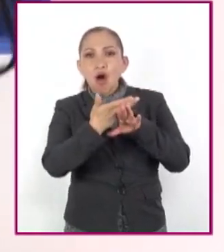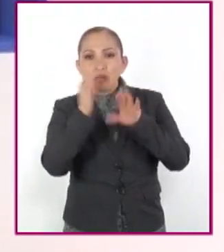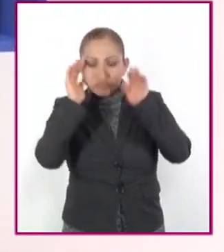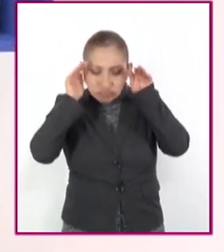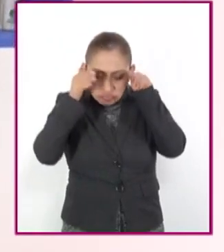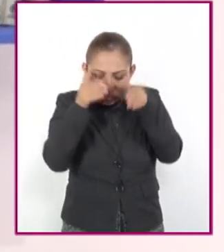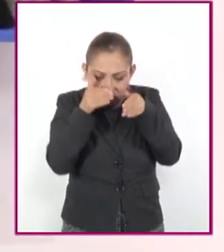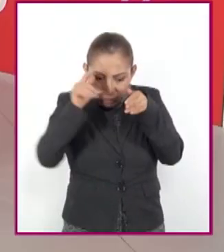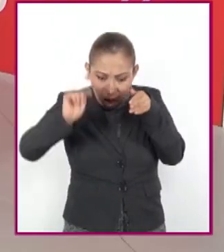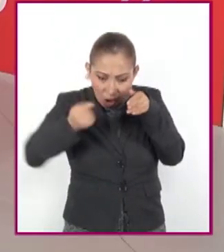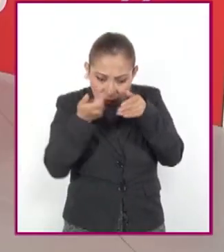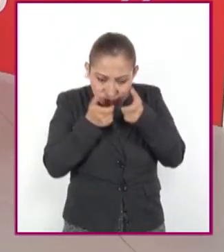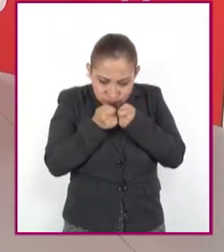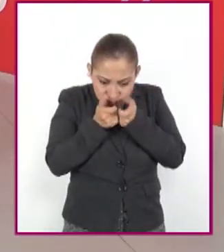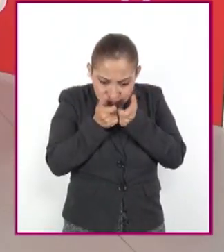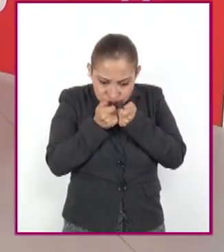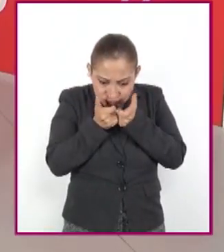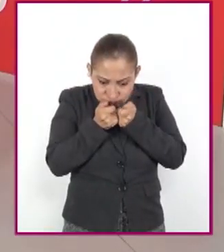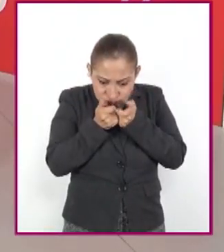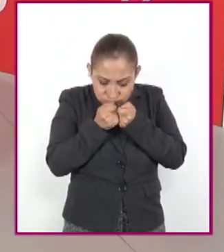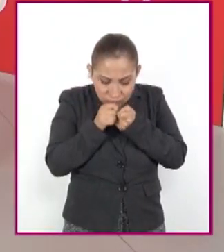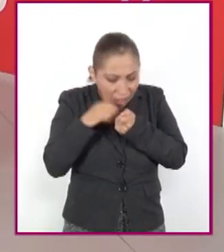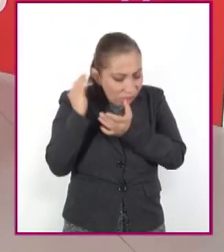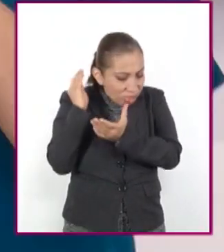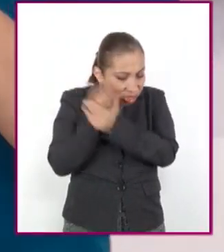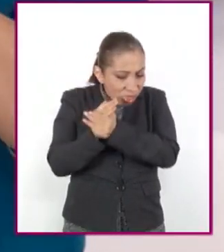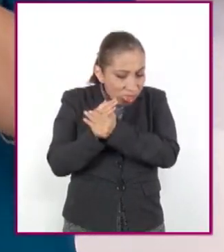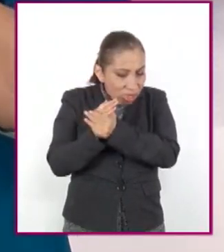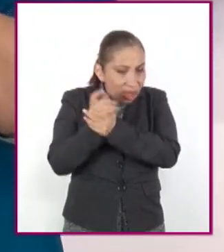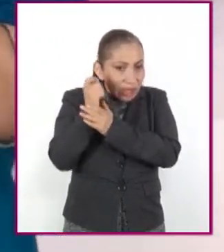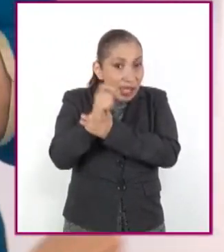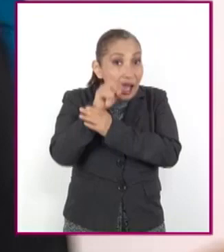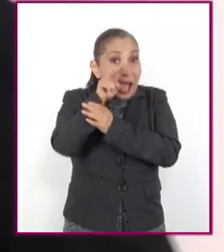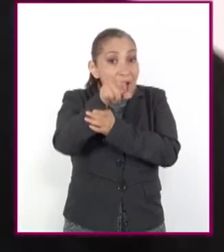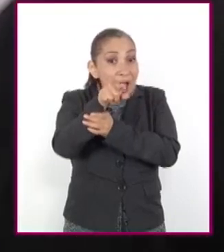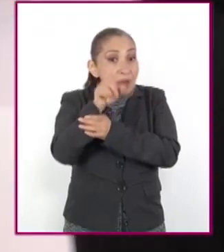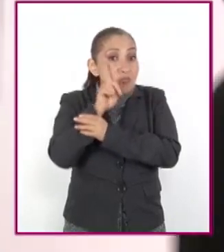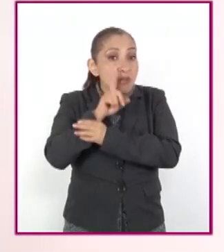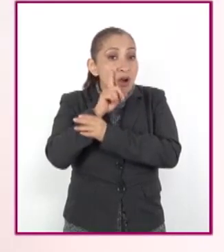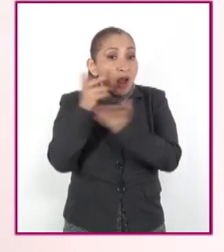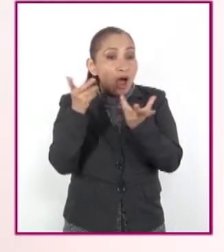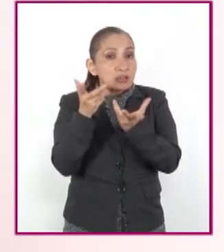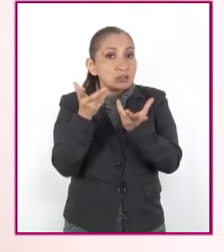mundo tecnológico que pasa desapercibido lo que Magali representa.